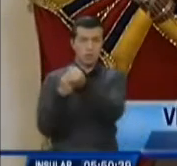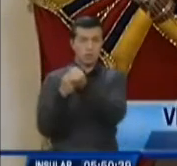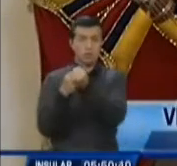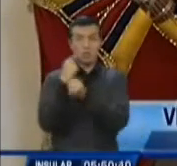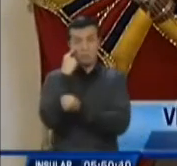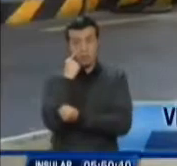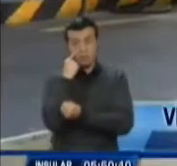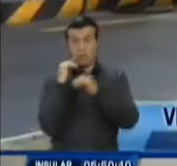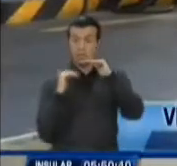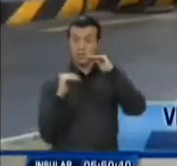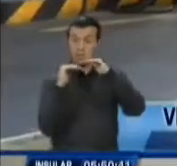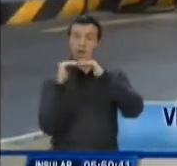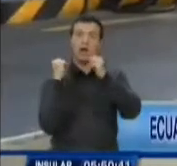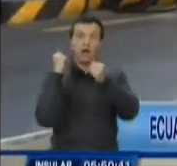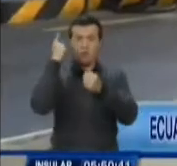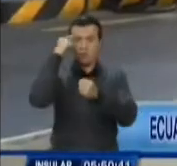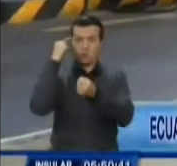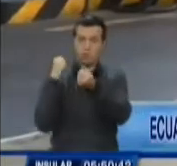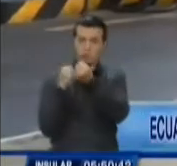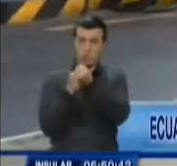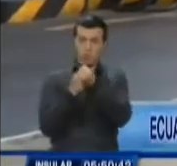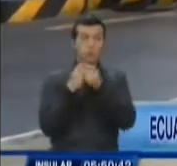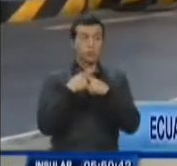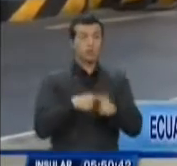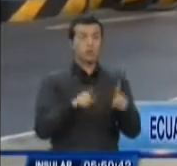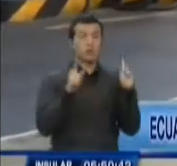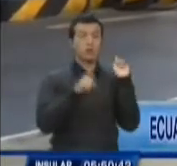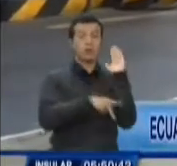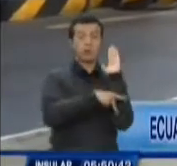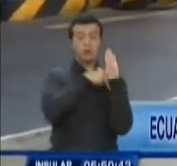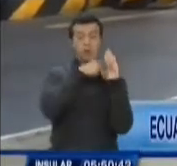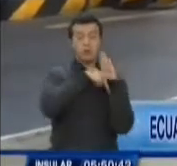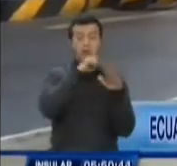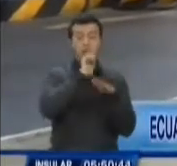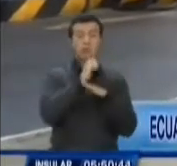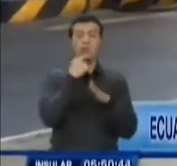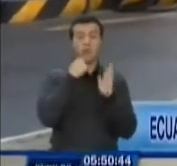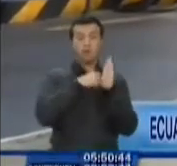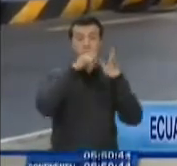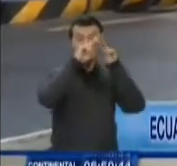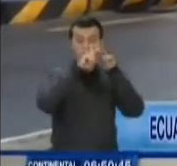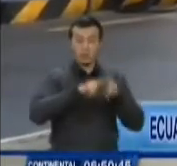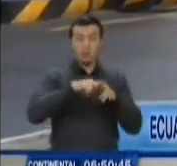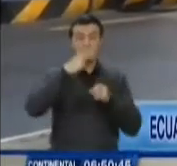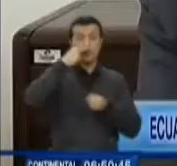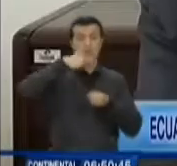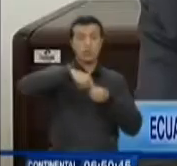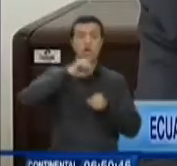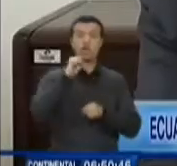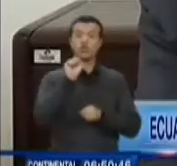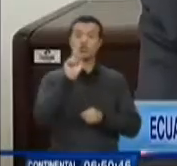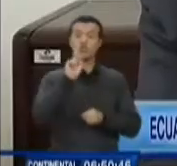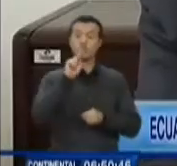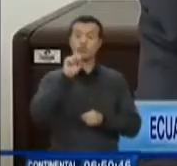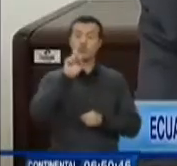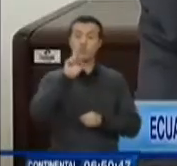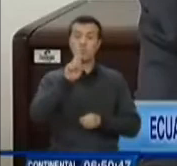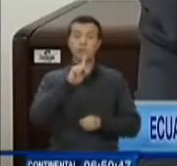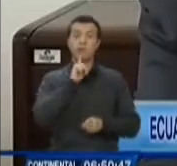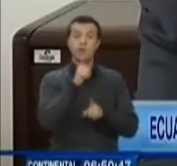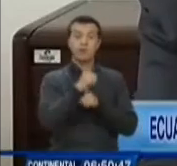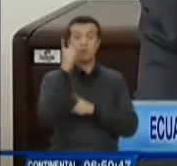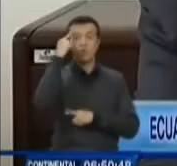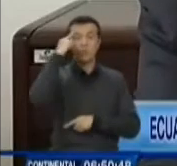sigue subsidiando? Mientras que en Petroecuador se continuará con la revisión de ciertos subsidios, como por ejemplo el de la gasolina super. La gasolina super le